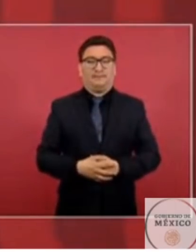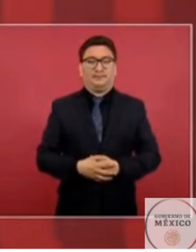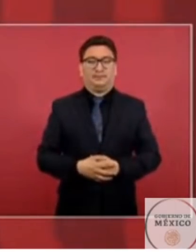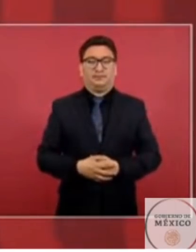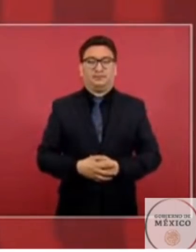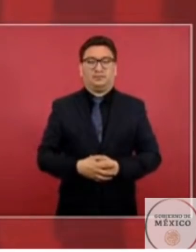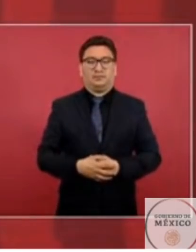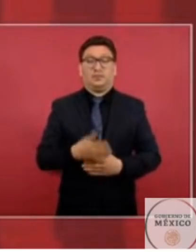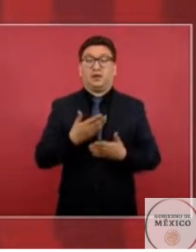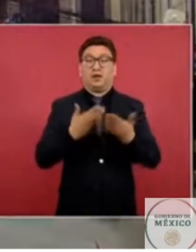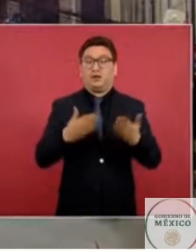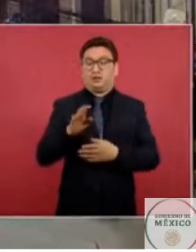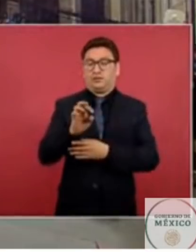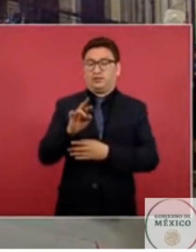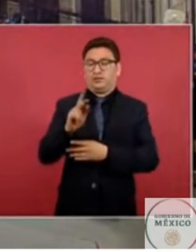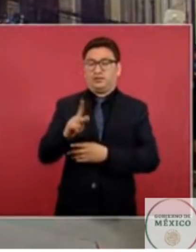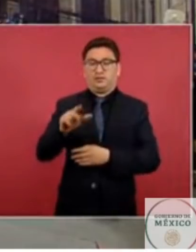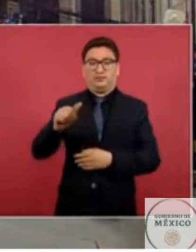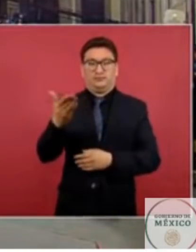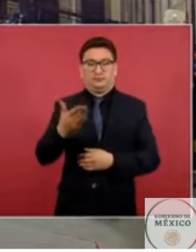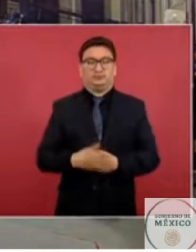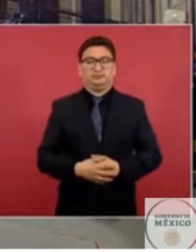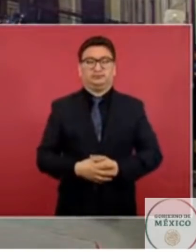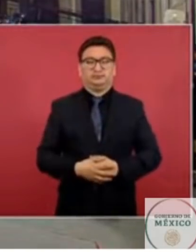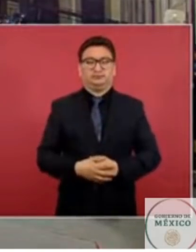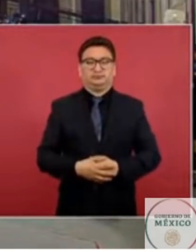Vamos con Erika.